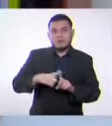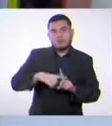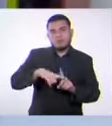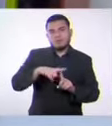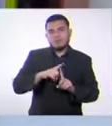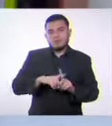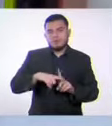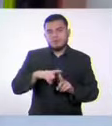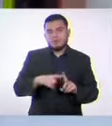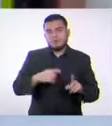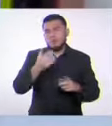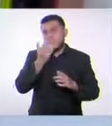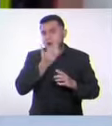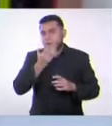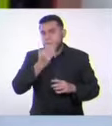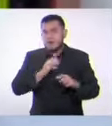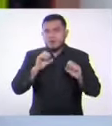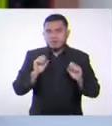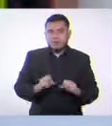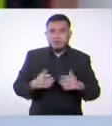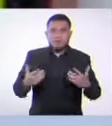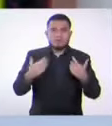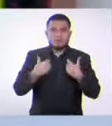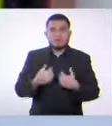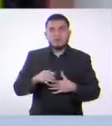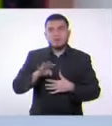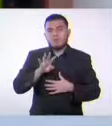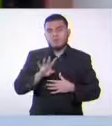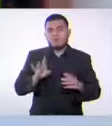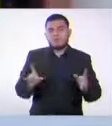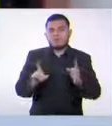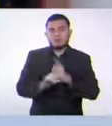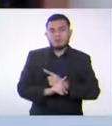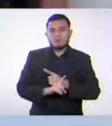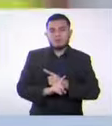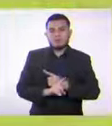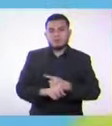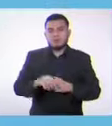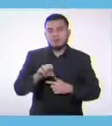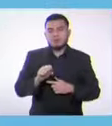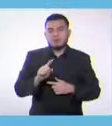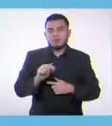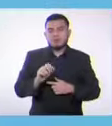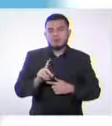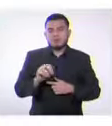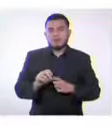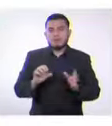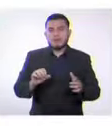El agua puede sufrir 4 cambios de estado de agregación.